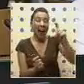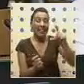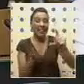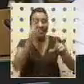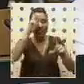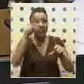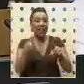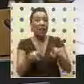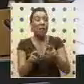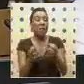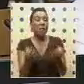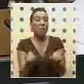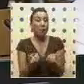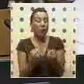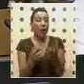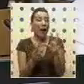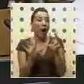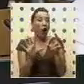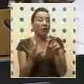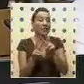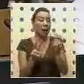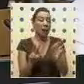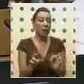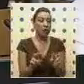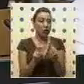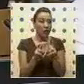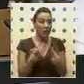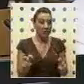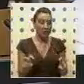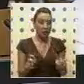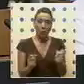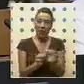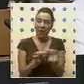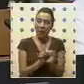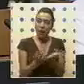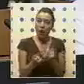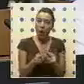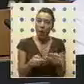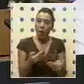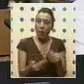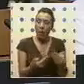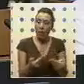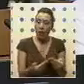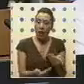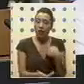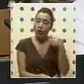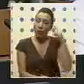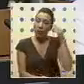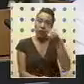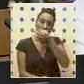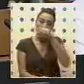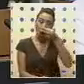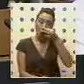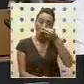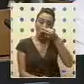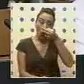últimas generan cerca del 80% de la investigación. ¿Alguien podrá explicar cómo sucede eso? Yo creo que el lucro